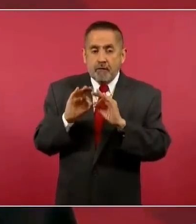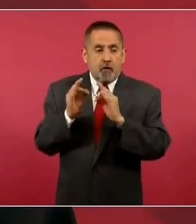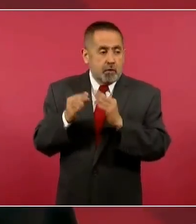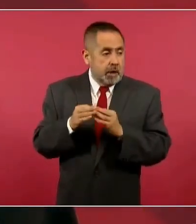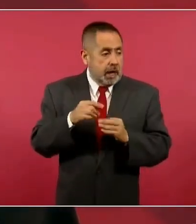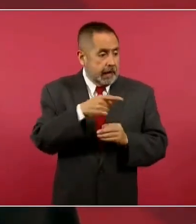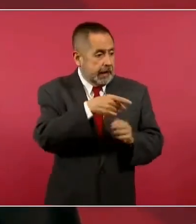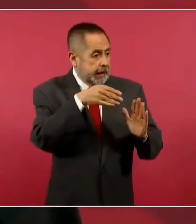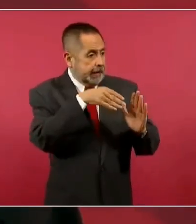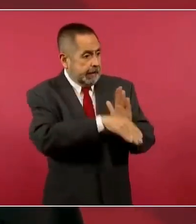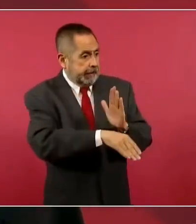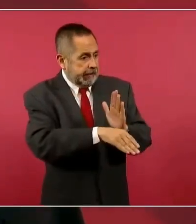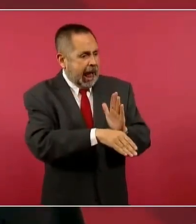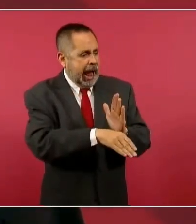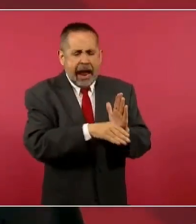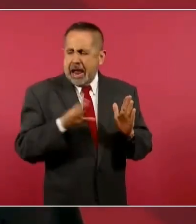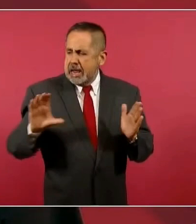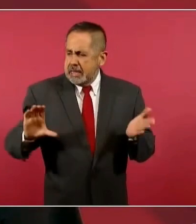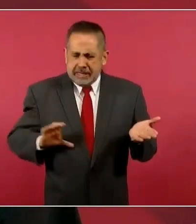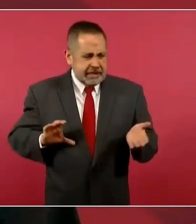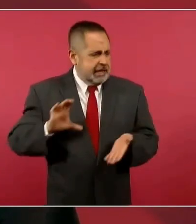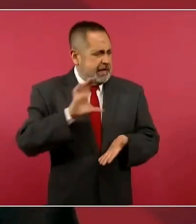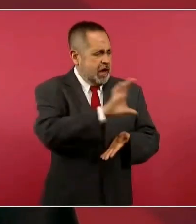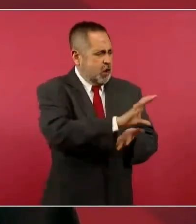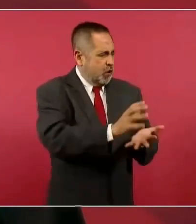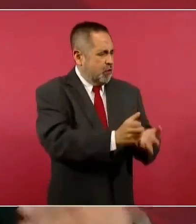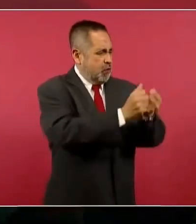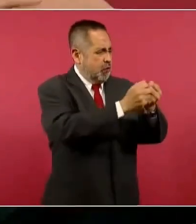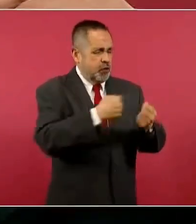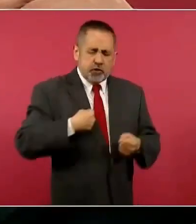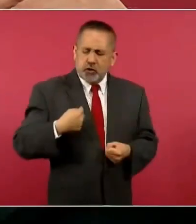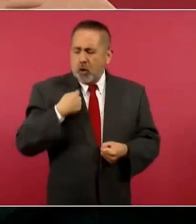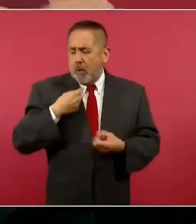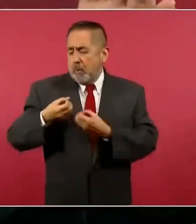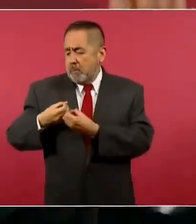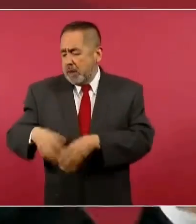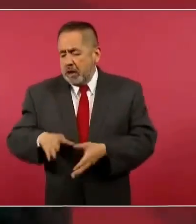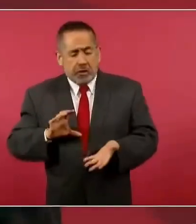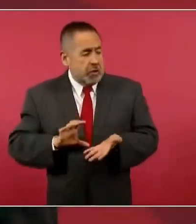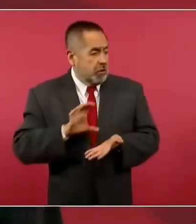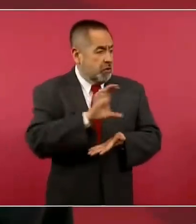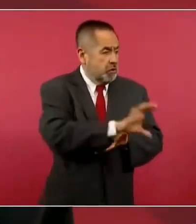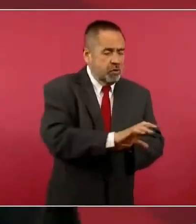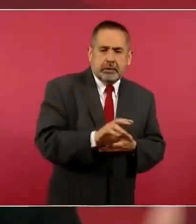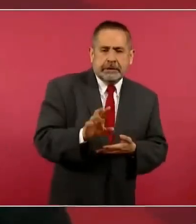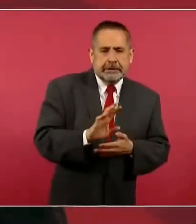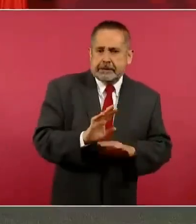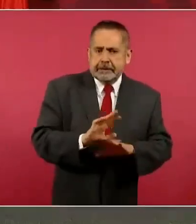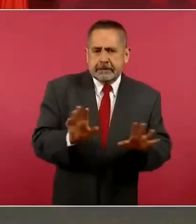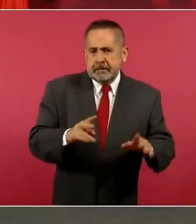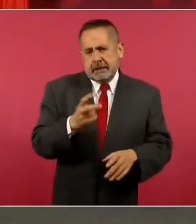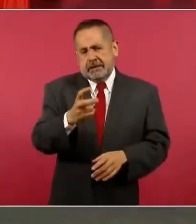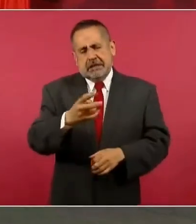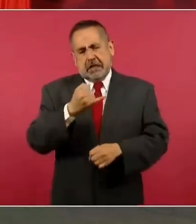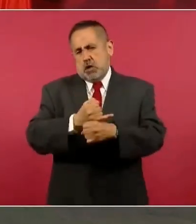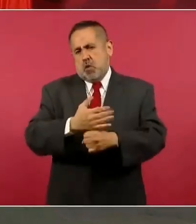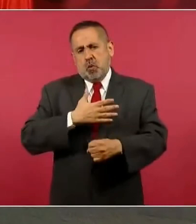que además son completamente